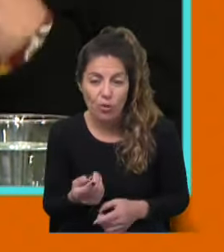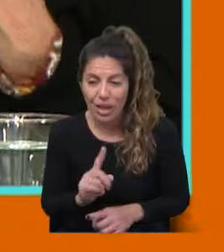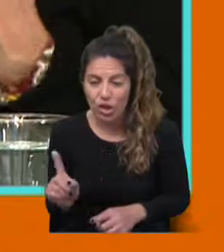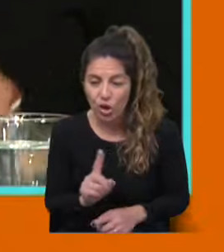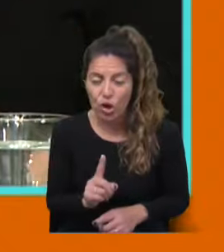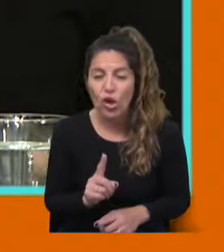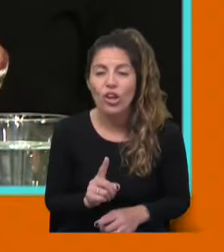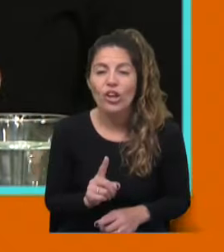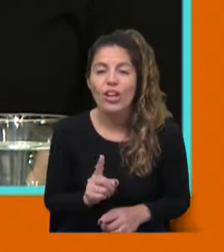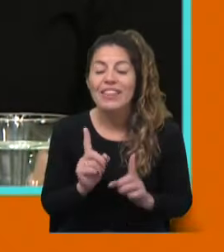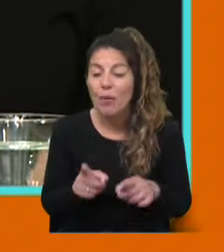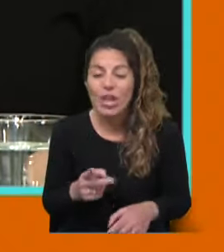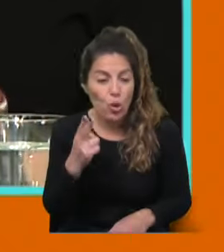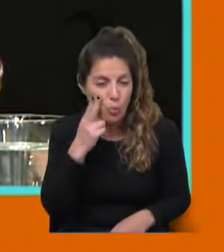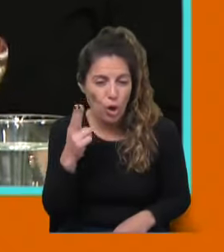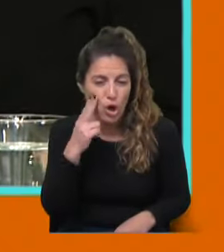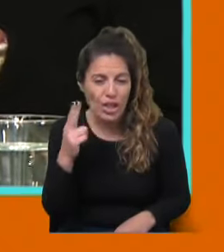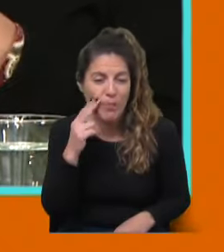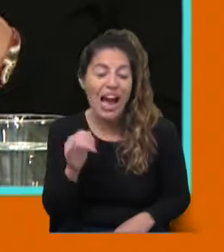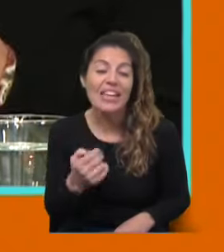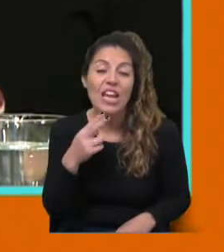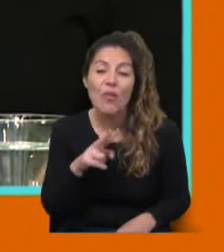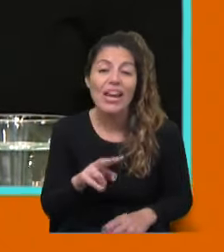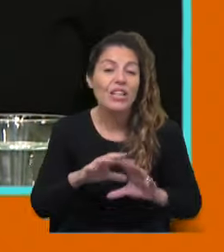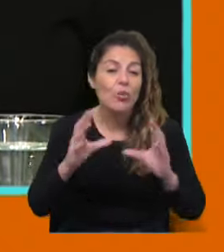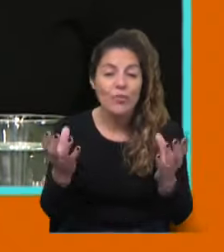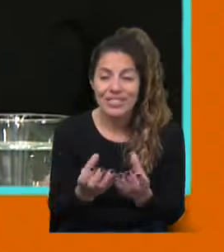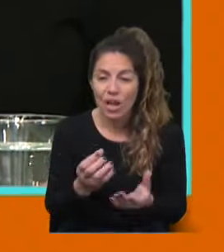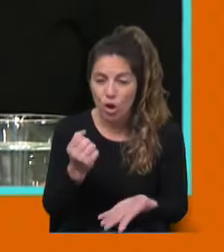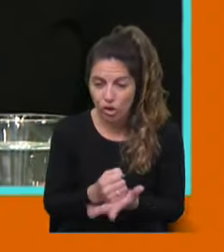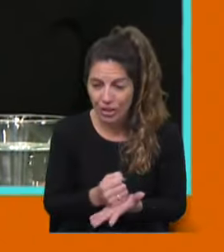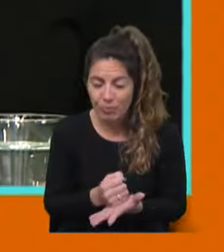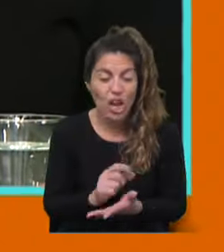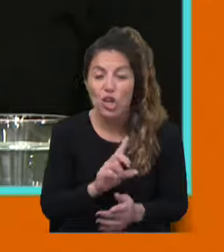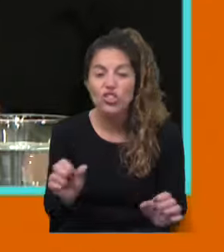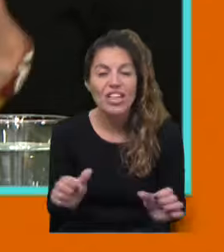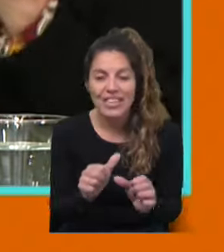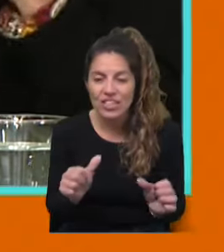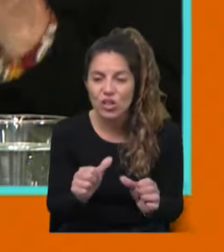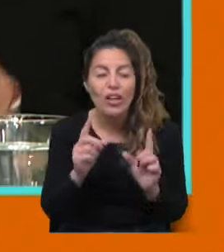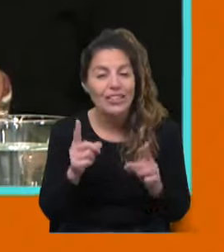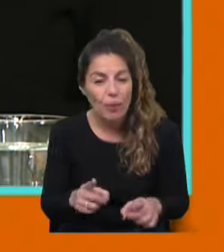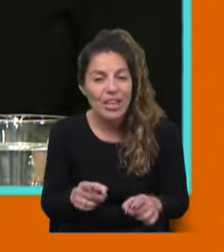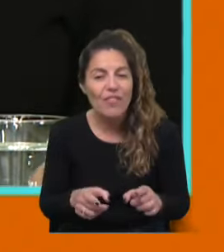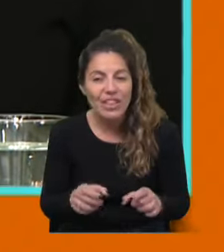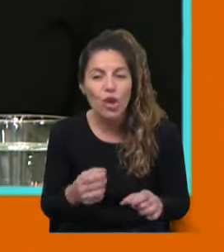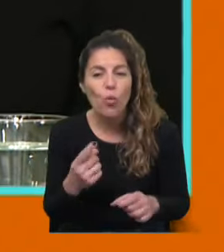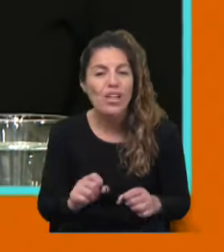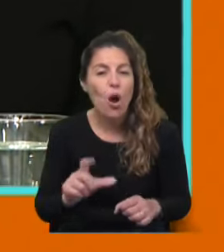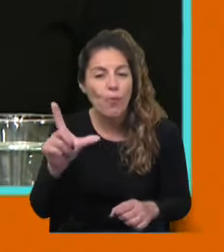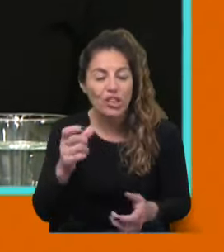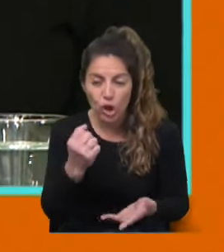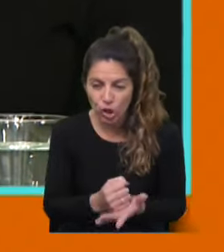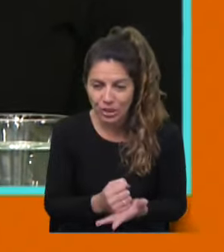la vez hay un problema que habría que haber universalizado los timbres, no se hizo, y haber ido un aumento de los